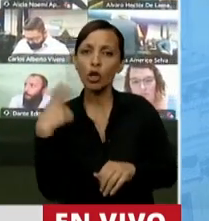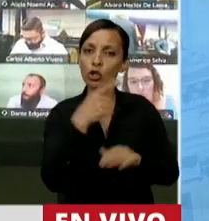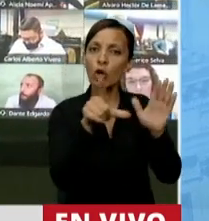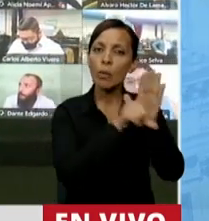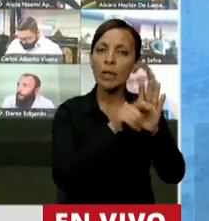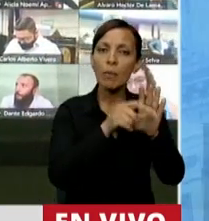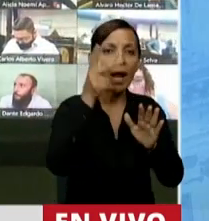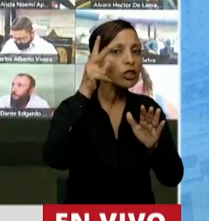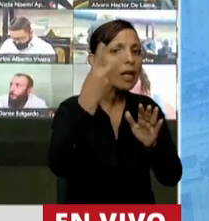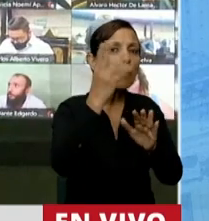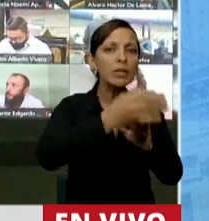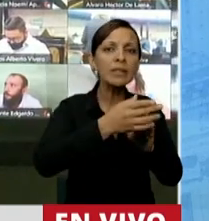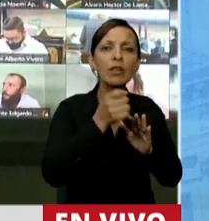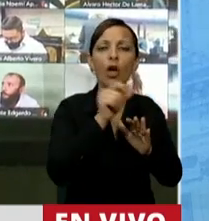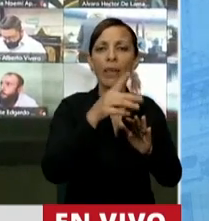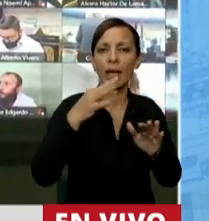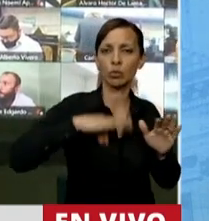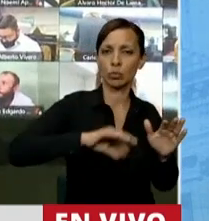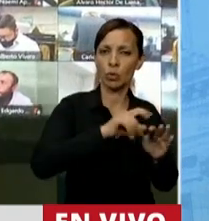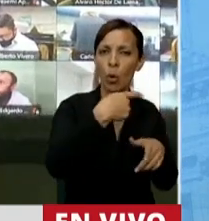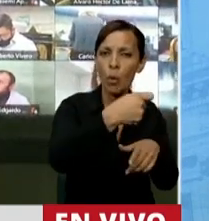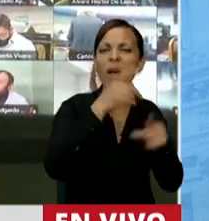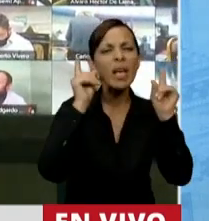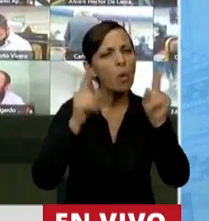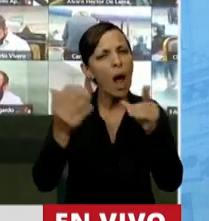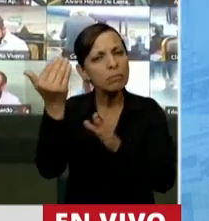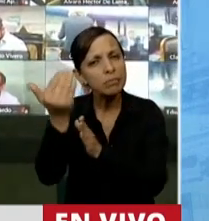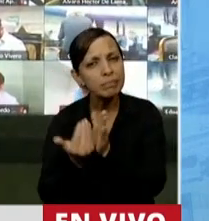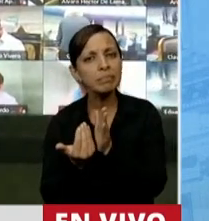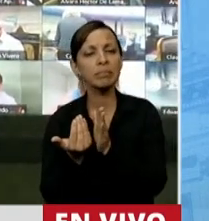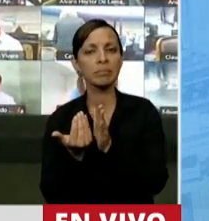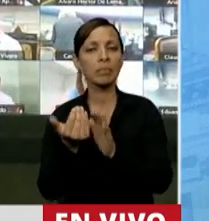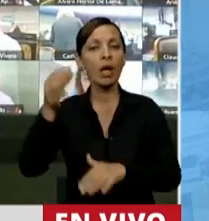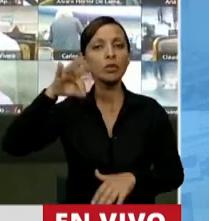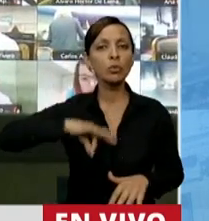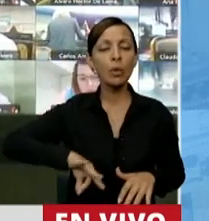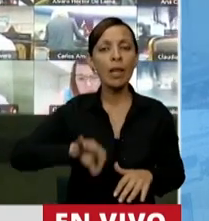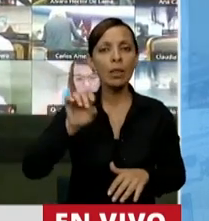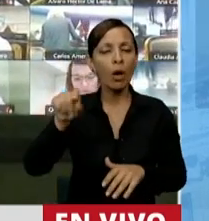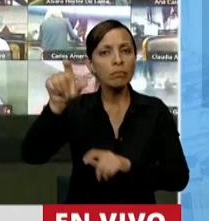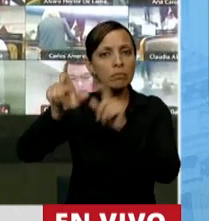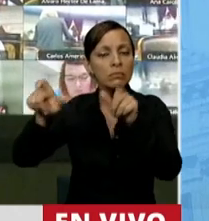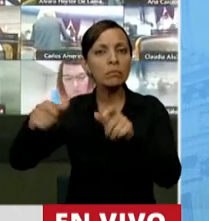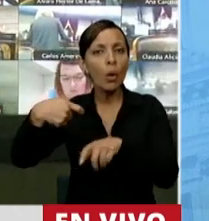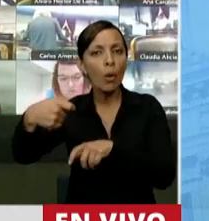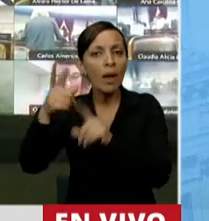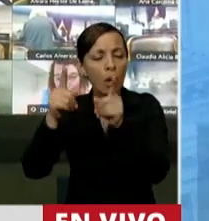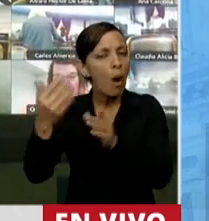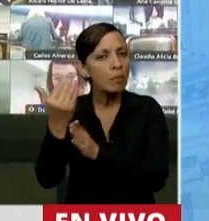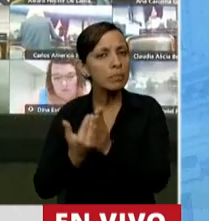el 82% móvil. No les alcanzó con bajarle los salarios a los jubilados de una